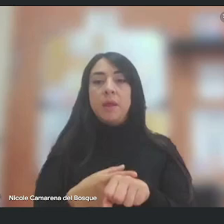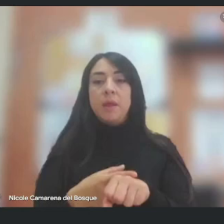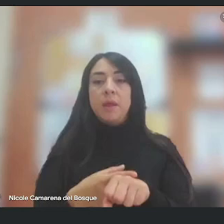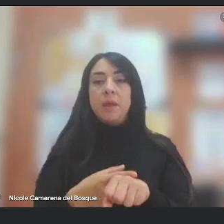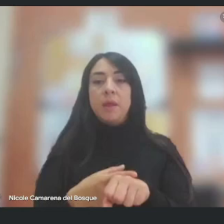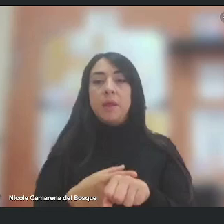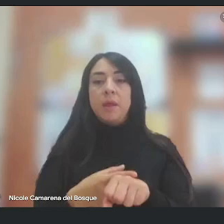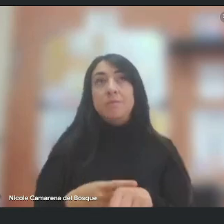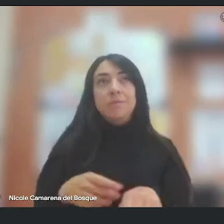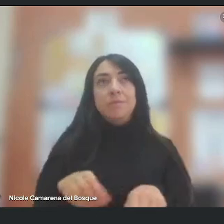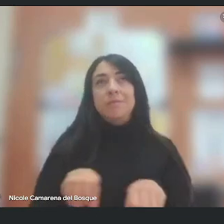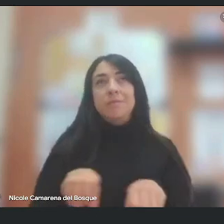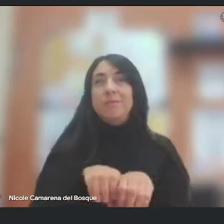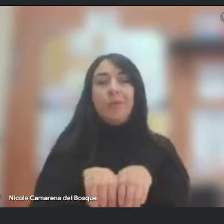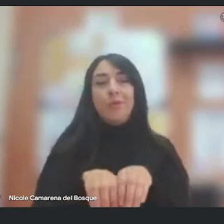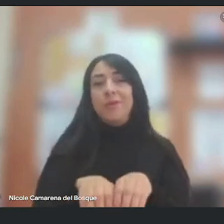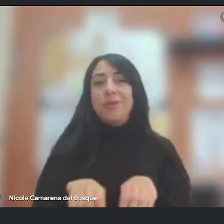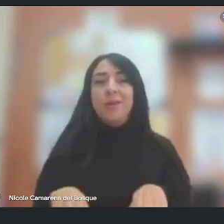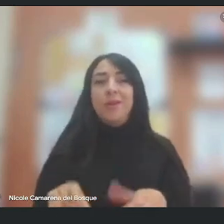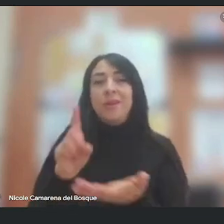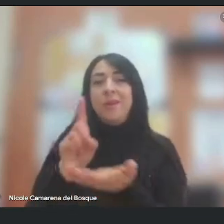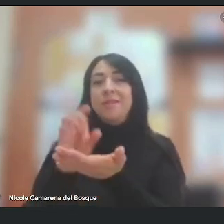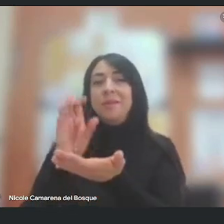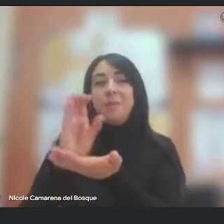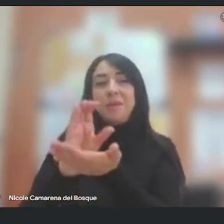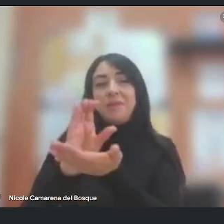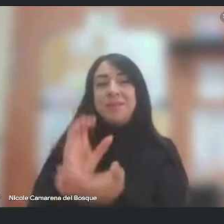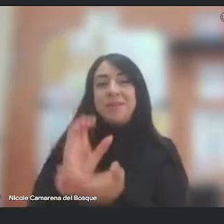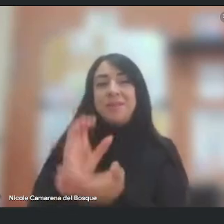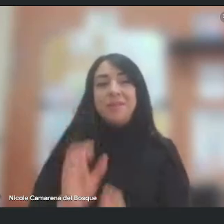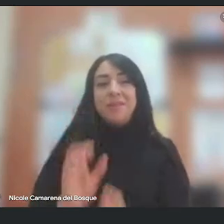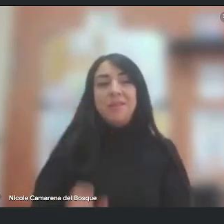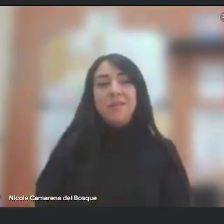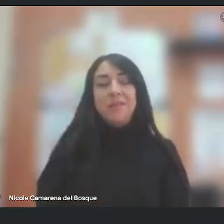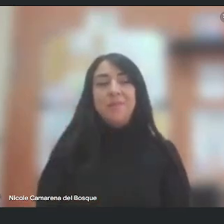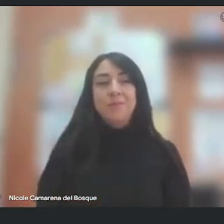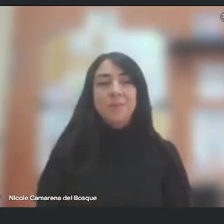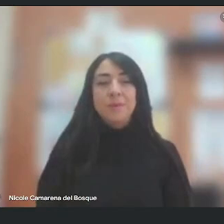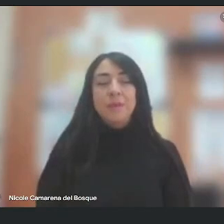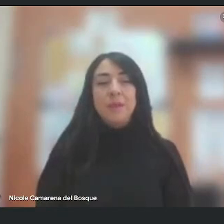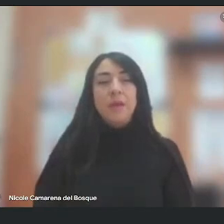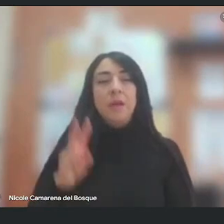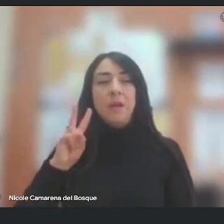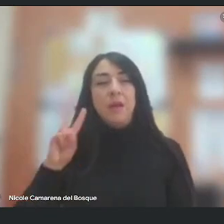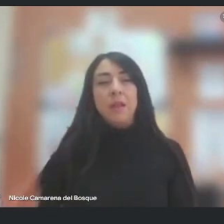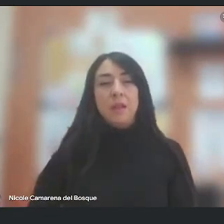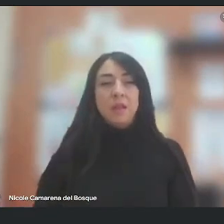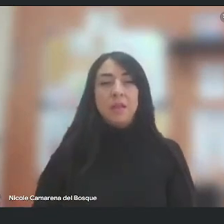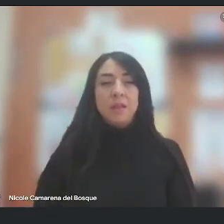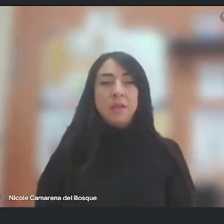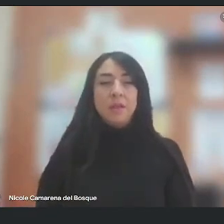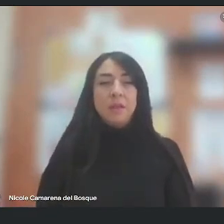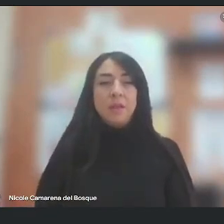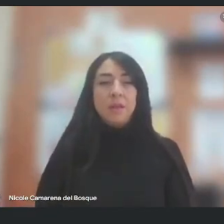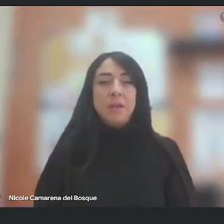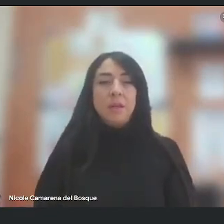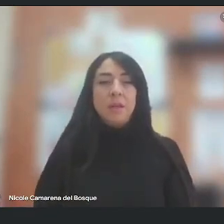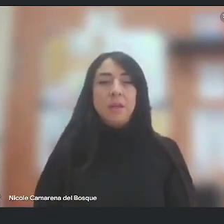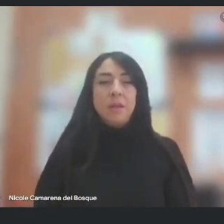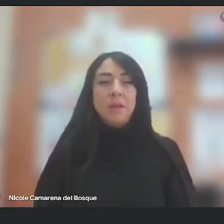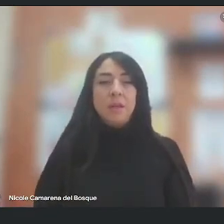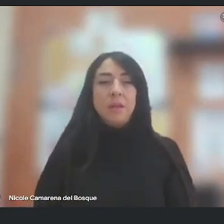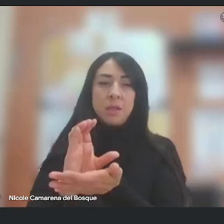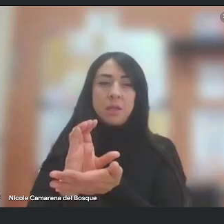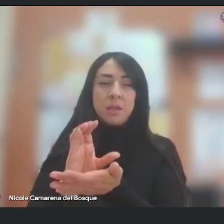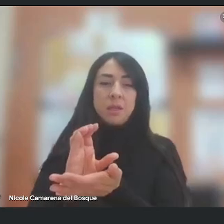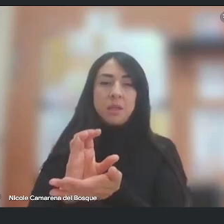cual fuera el origen, no es siempre genético. Además, esto se hace pensar que siempre tiene